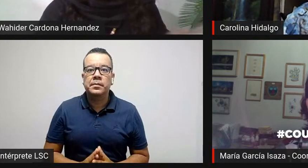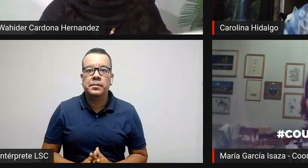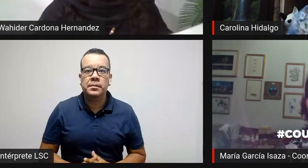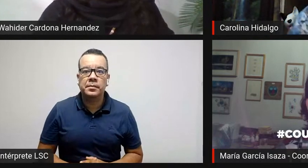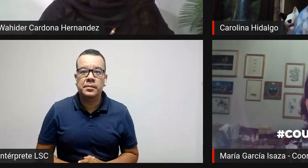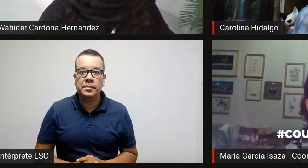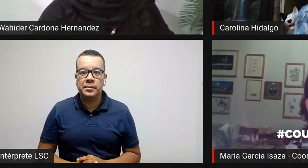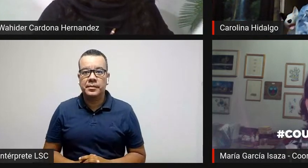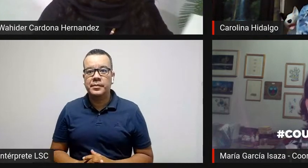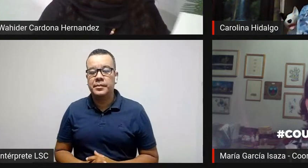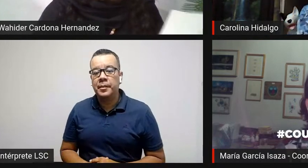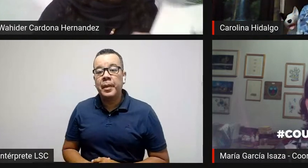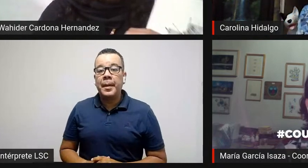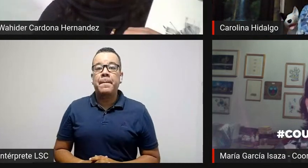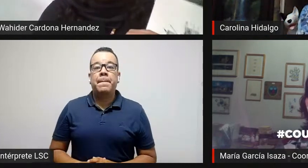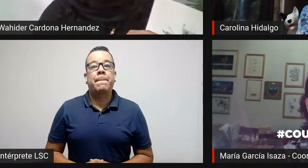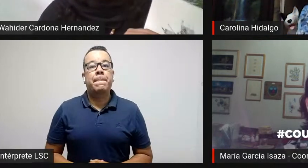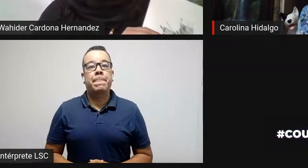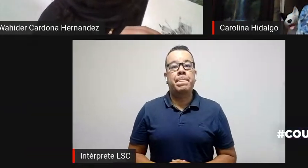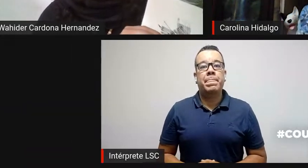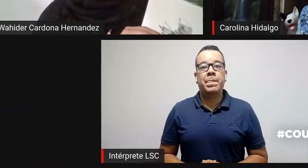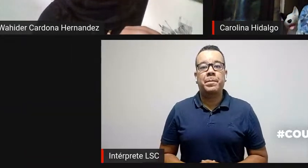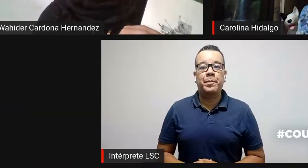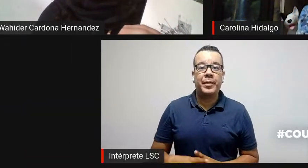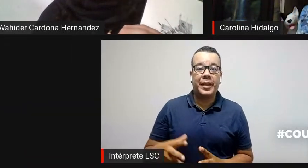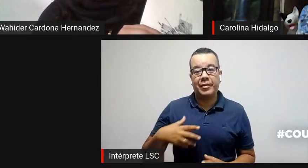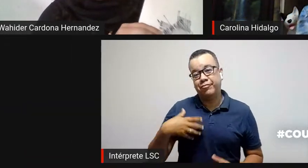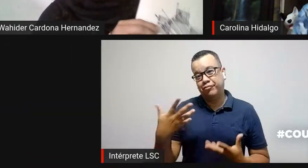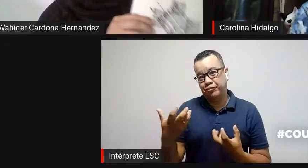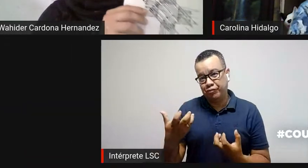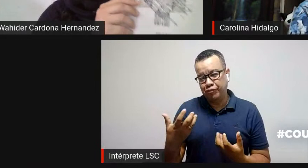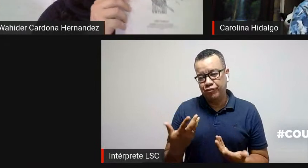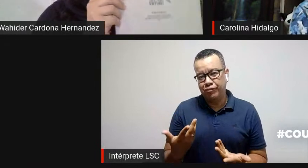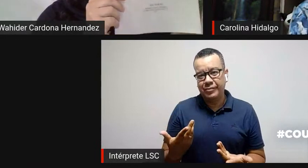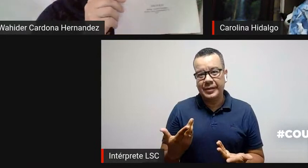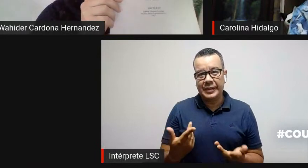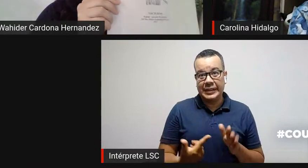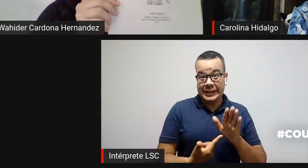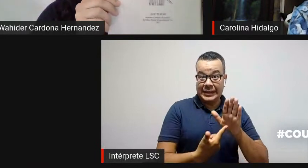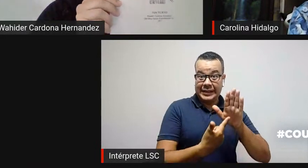yo quisiera compartir uno de esos trabajos visuales.